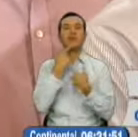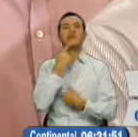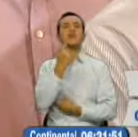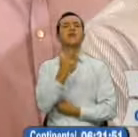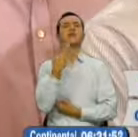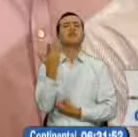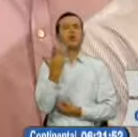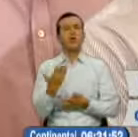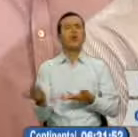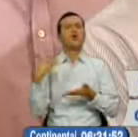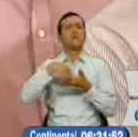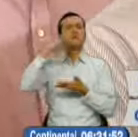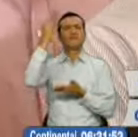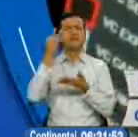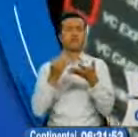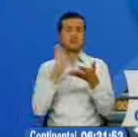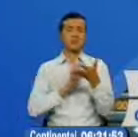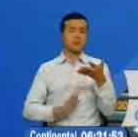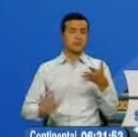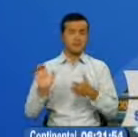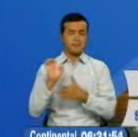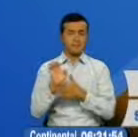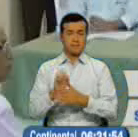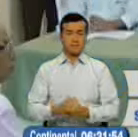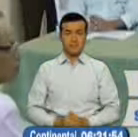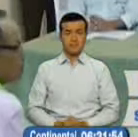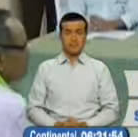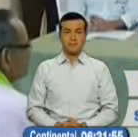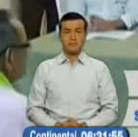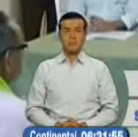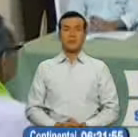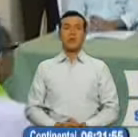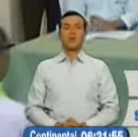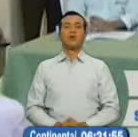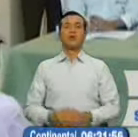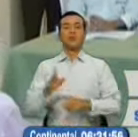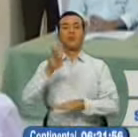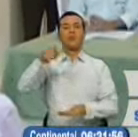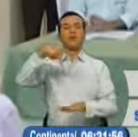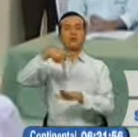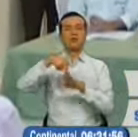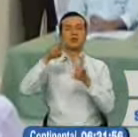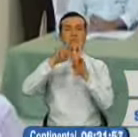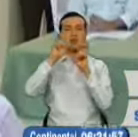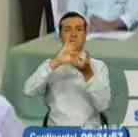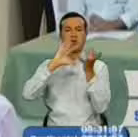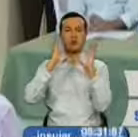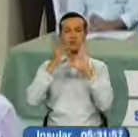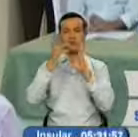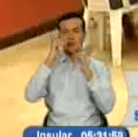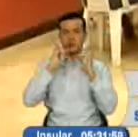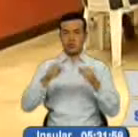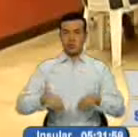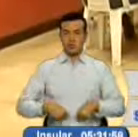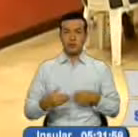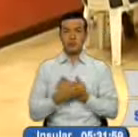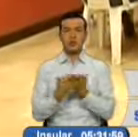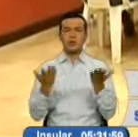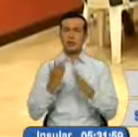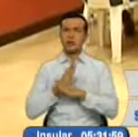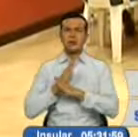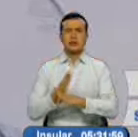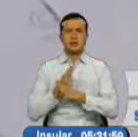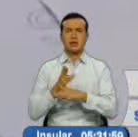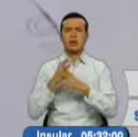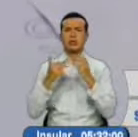en un recuento total de votos. El Frente Nacional de Profesionales por la Revolución y la Salud rechazan la postura